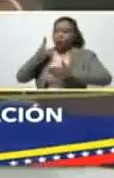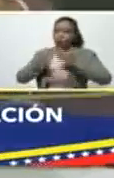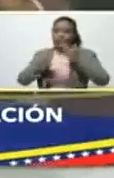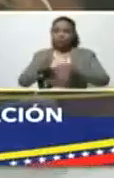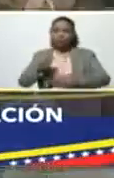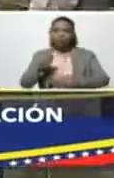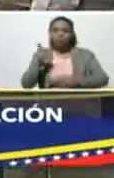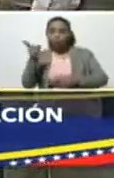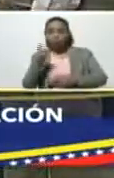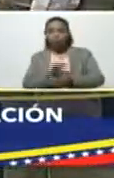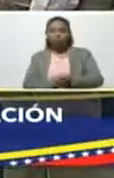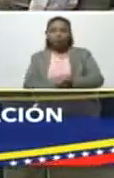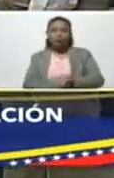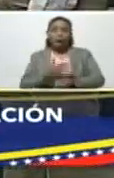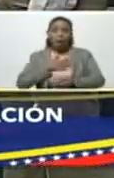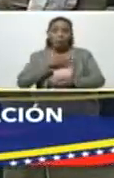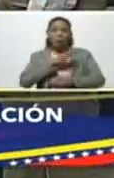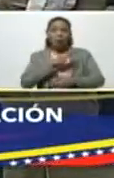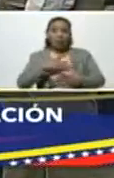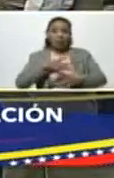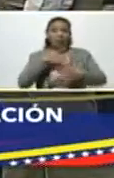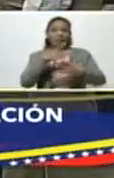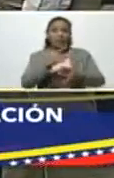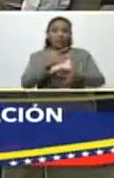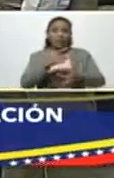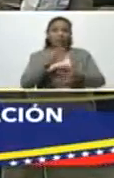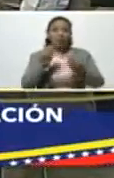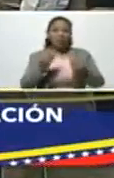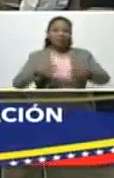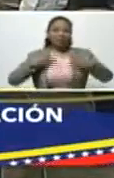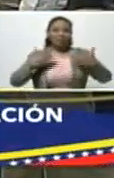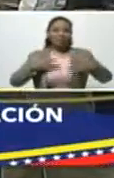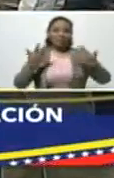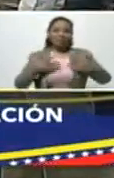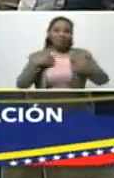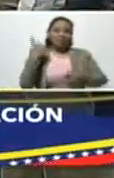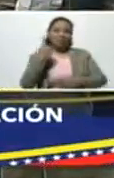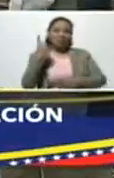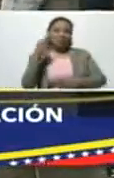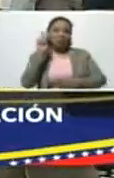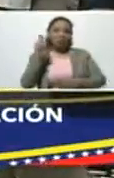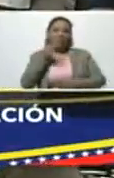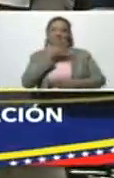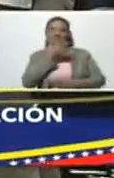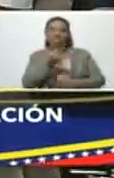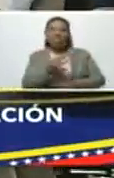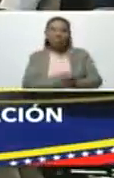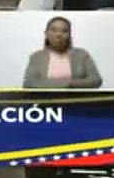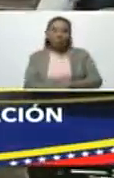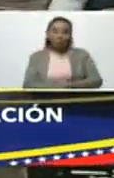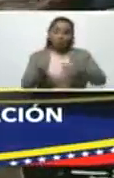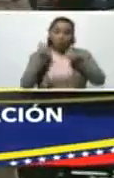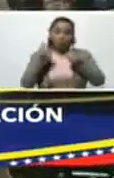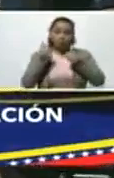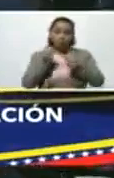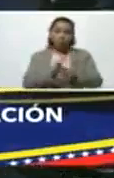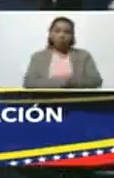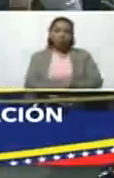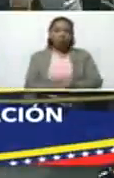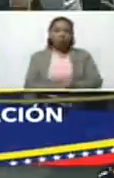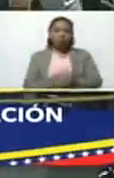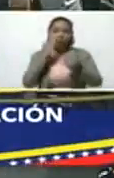Isabela. A mí me parece muy interesante y muy divertido y sencillo de usar. Muy bien. Y bueno, queremos con